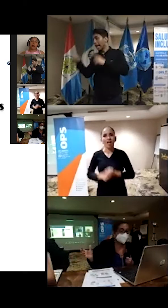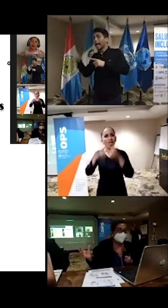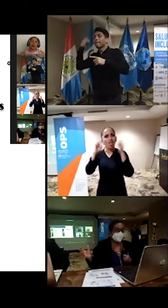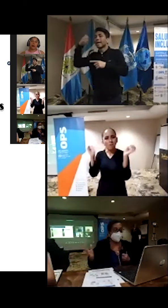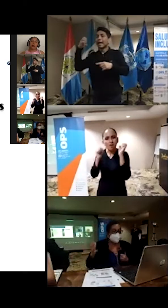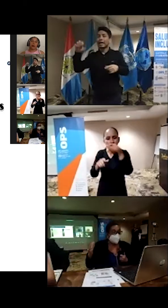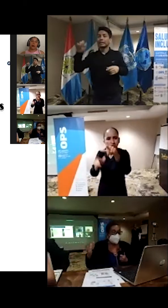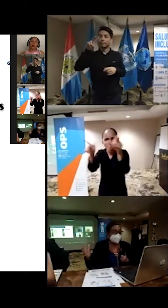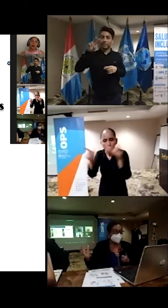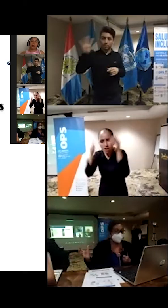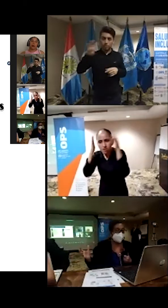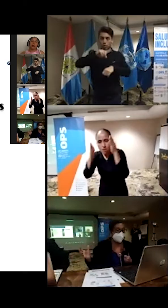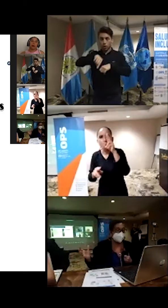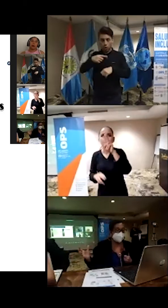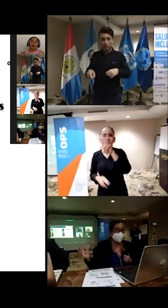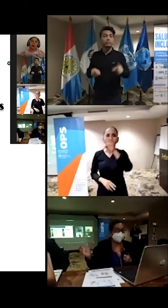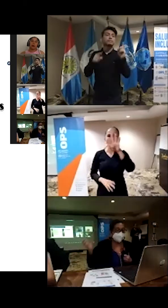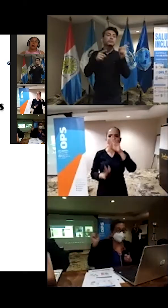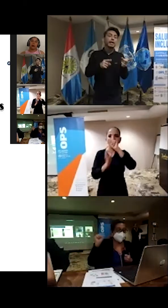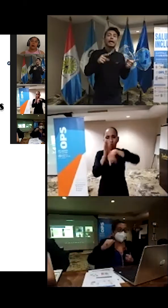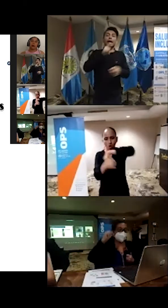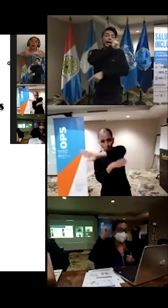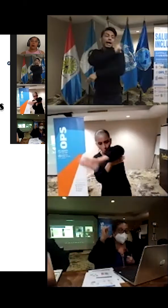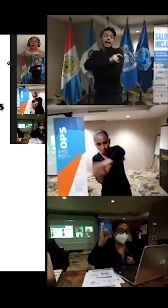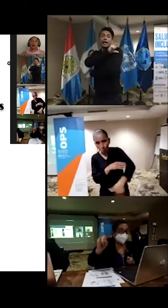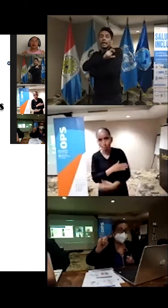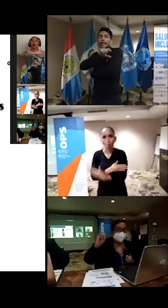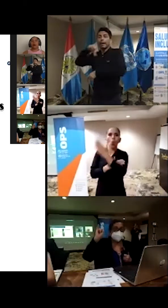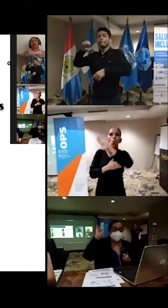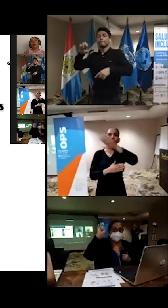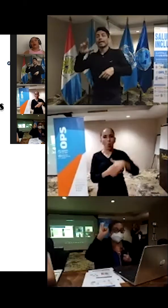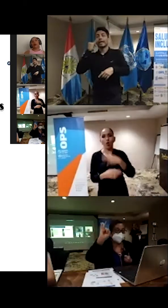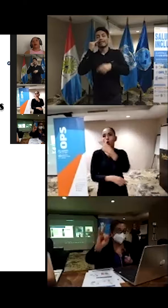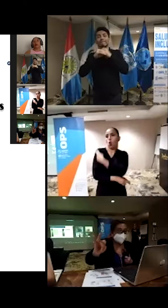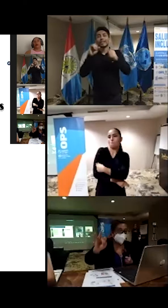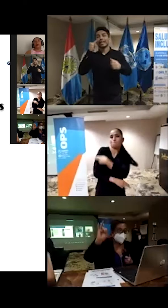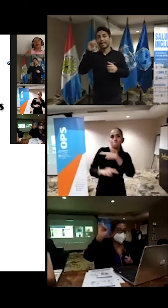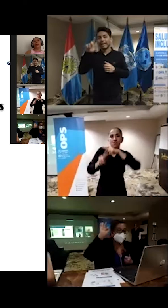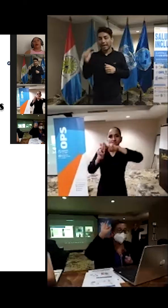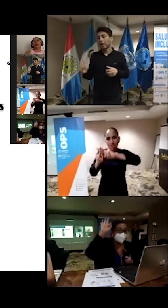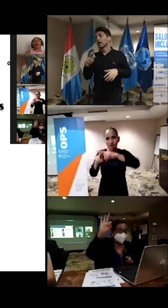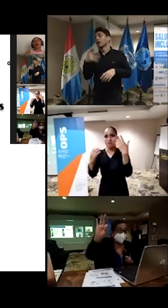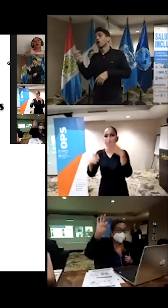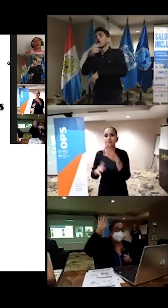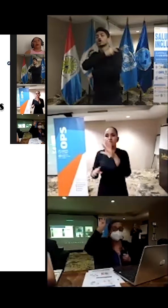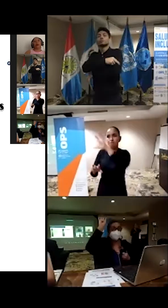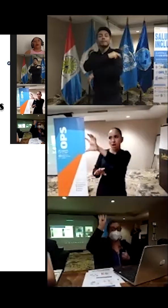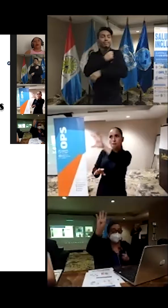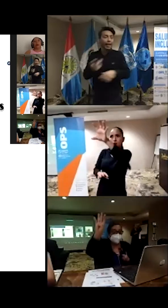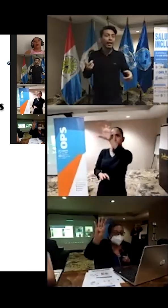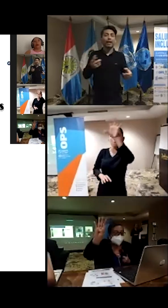horas, clínicas periféricas, hospitales distritales, departamentales,